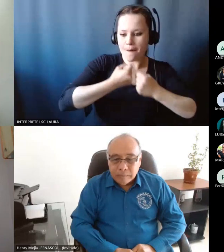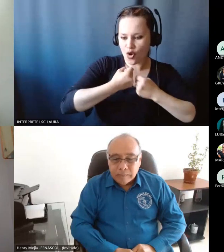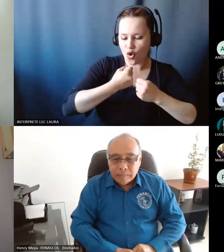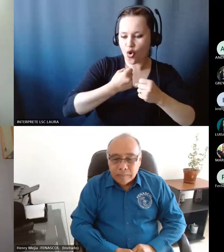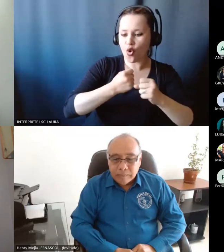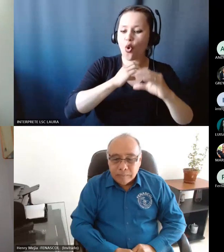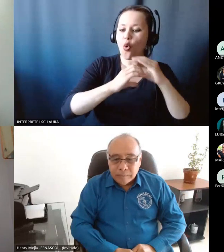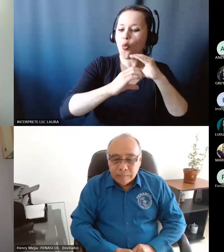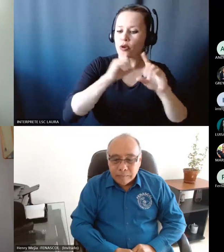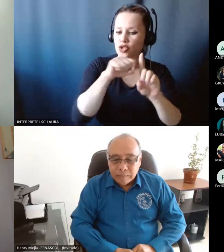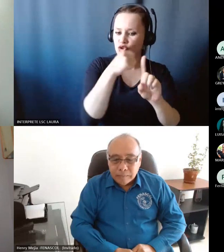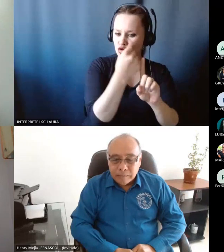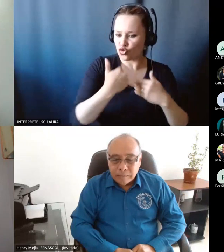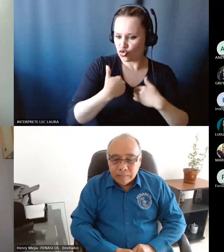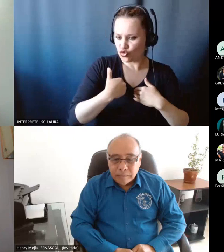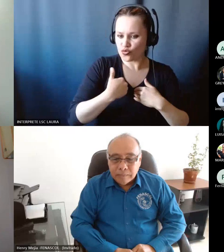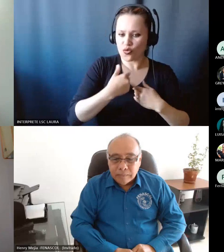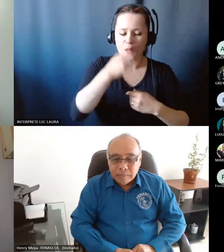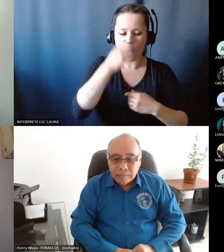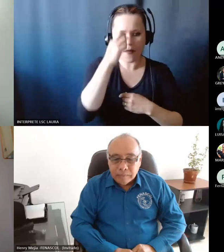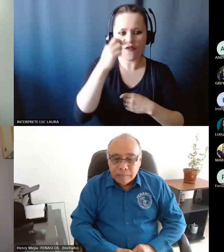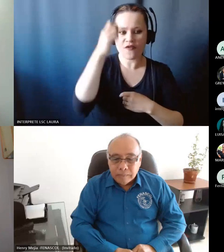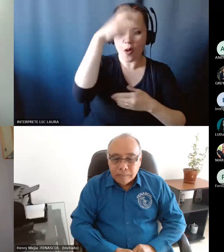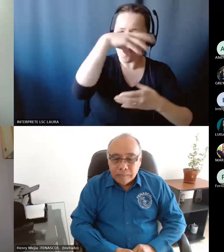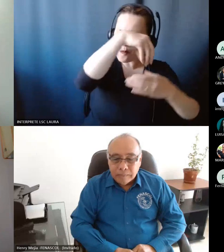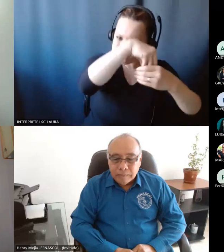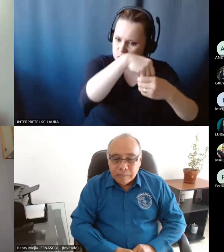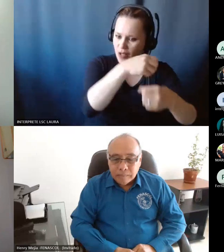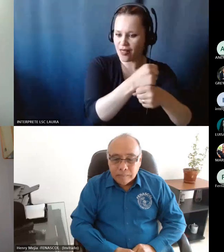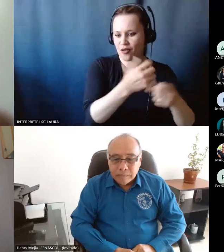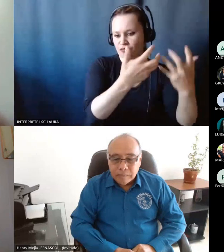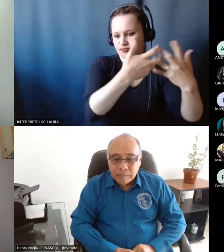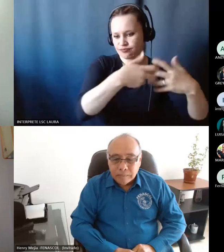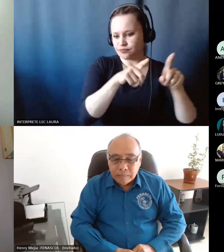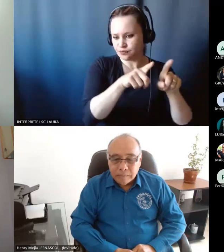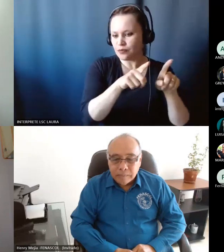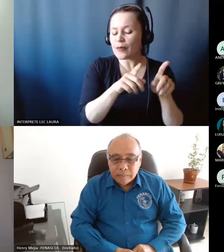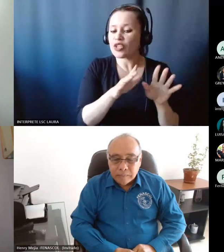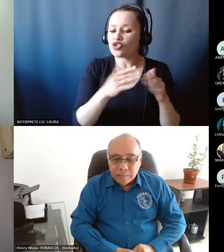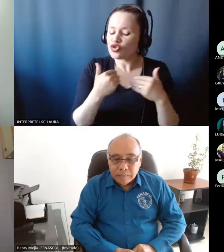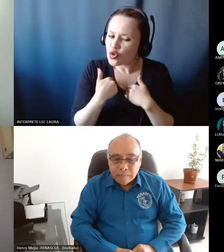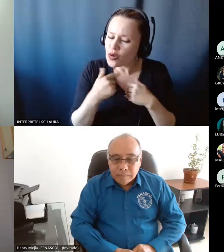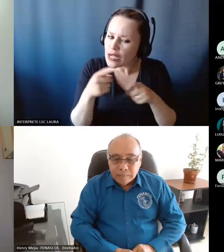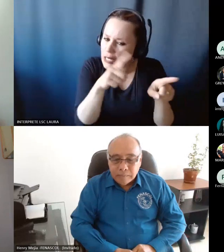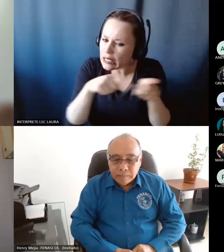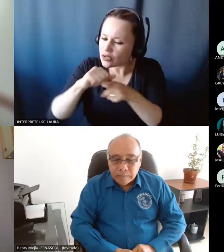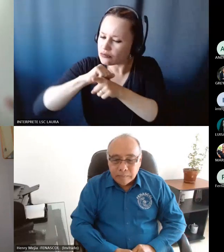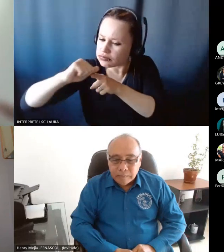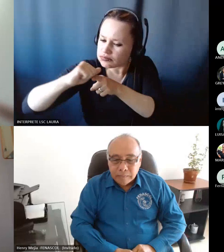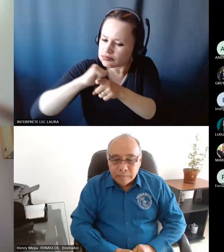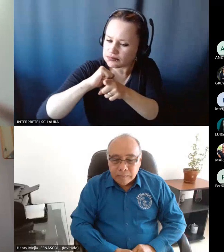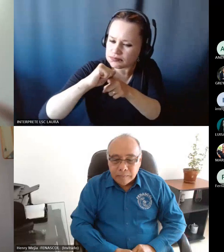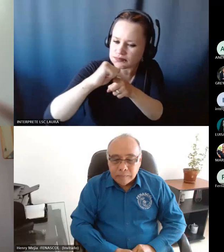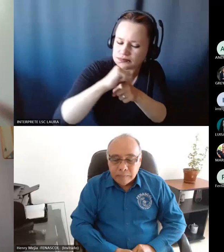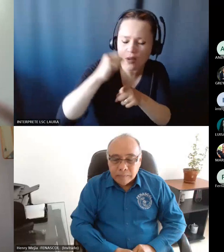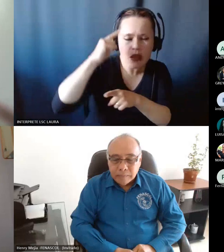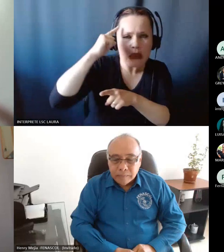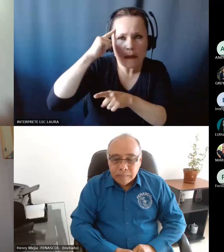que ejerce su profesión en una multinacional y en estos ejercicios donde hay que pensar en